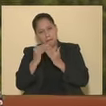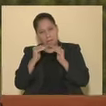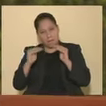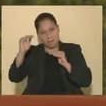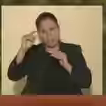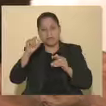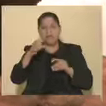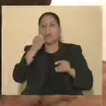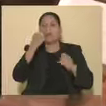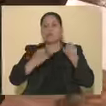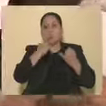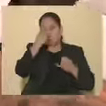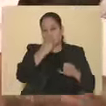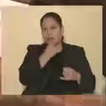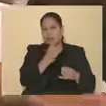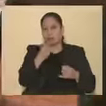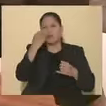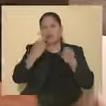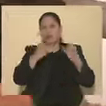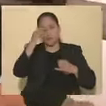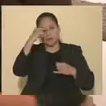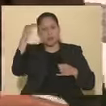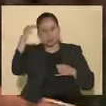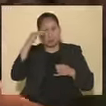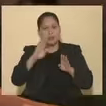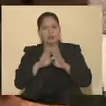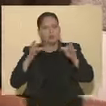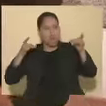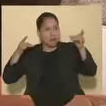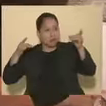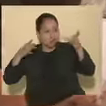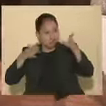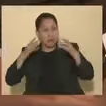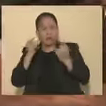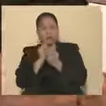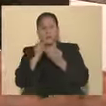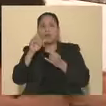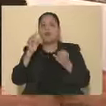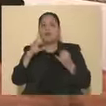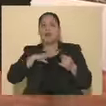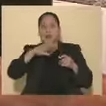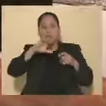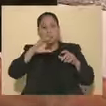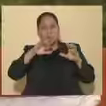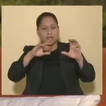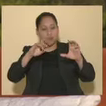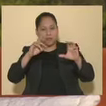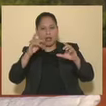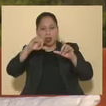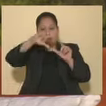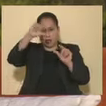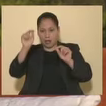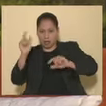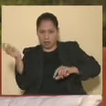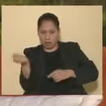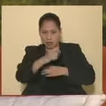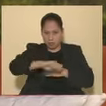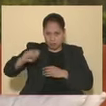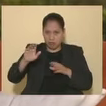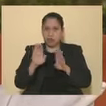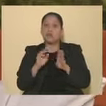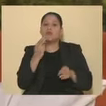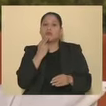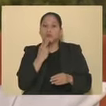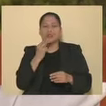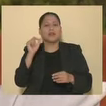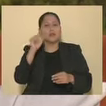para adultos, juegos de arquería, lanzamiento de hacha, ¿de acuerdo? Una exhibición un poquito de lo que